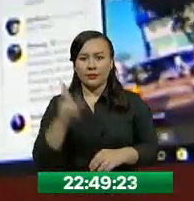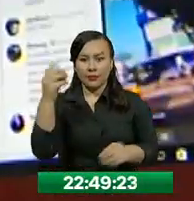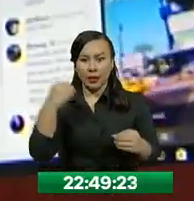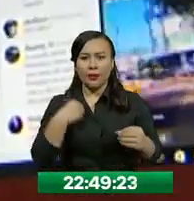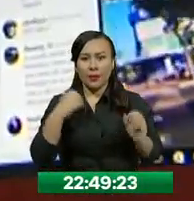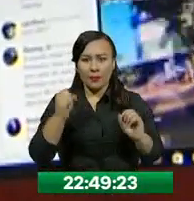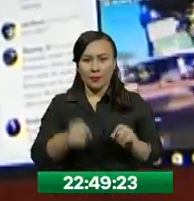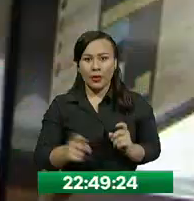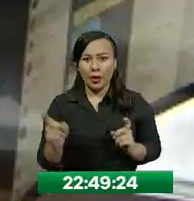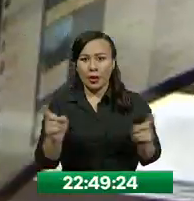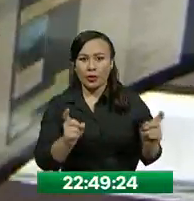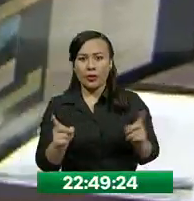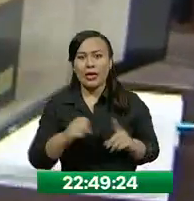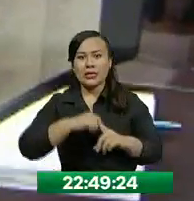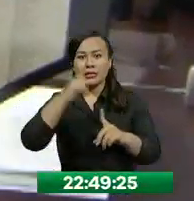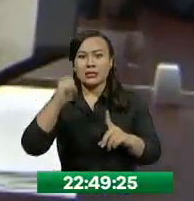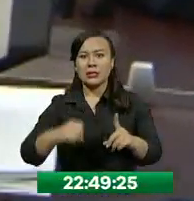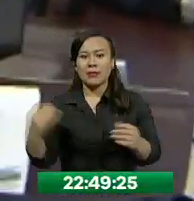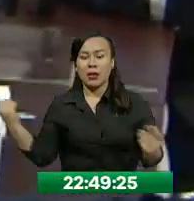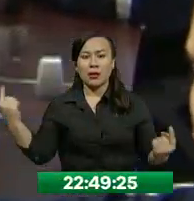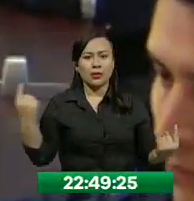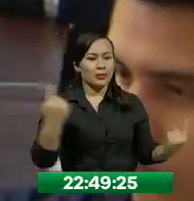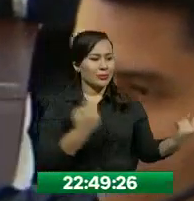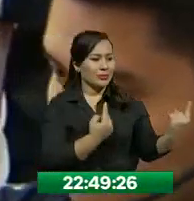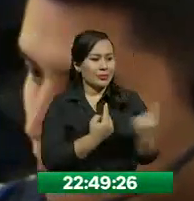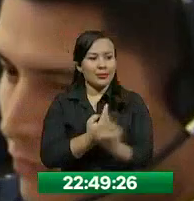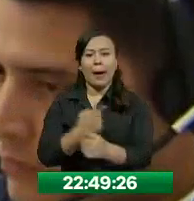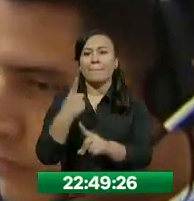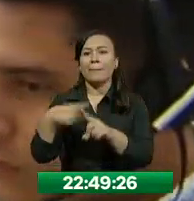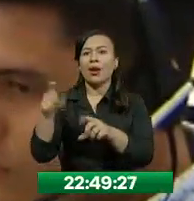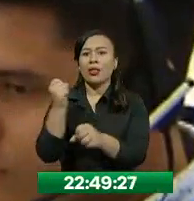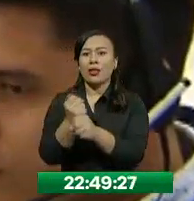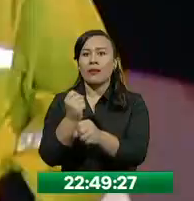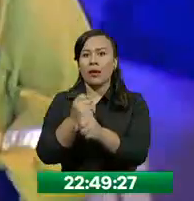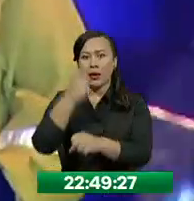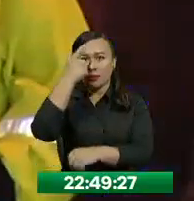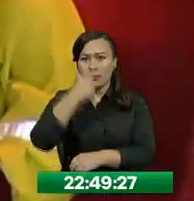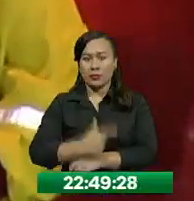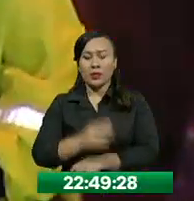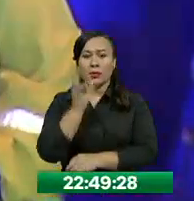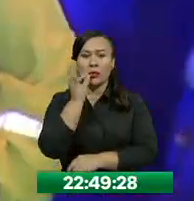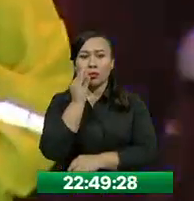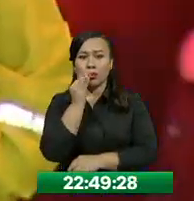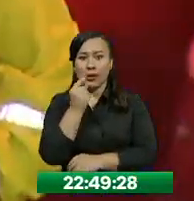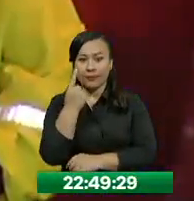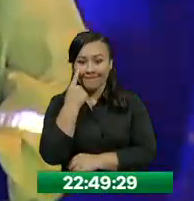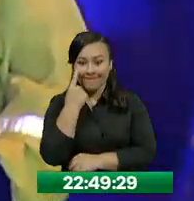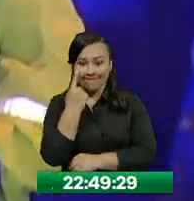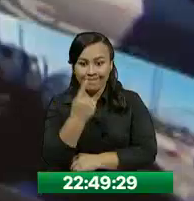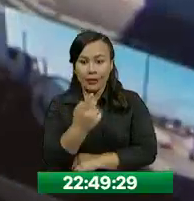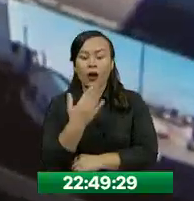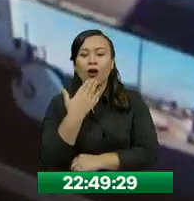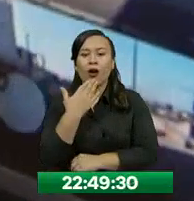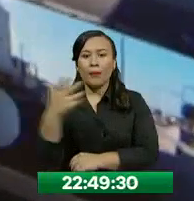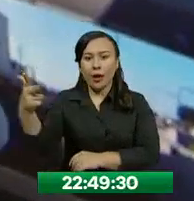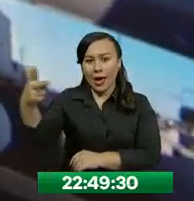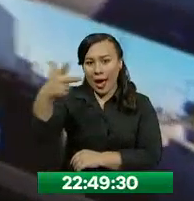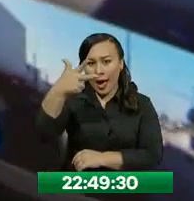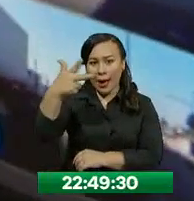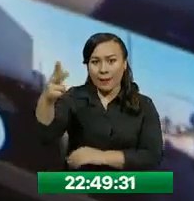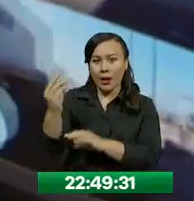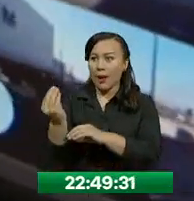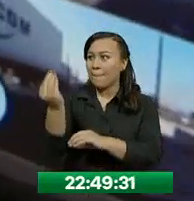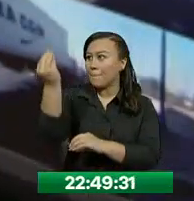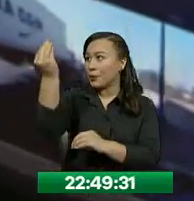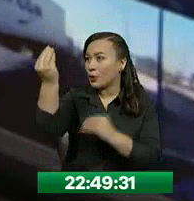el sistema dependiendo del flujo vehicular. Pero el trabajo de los agentes de la ATM es visualizado mediante cámaras instaladas